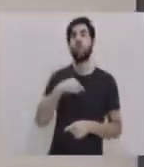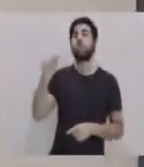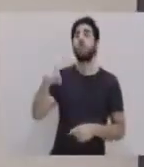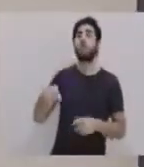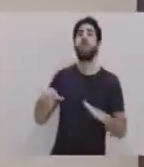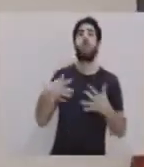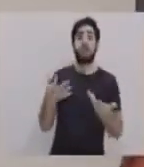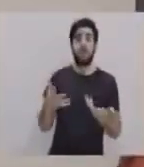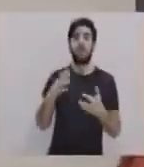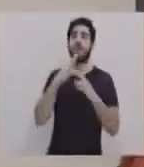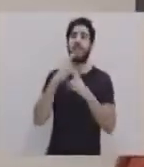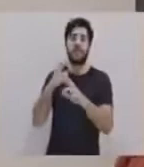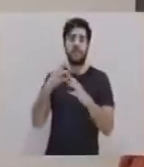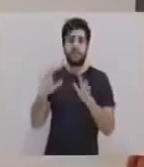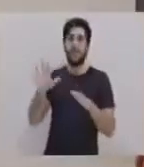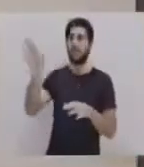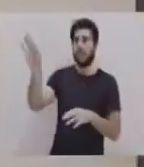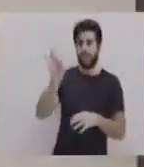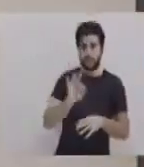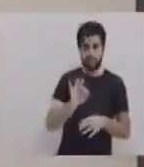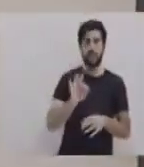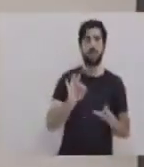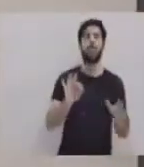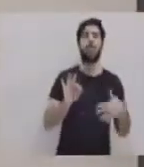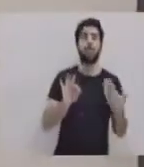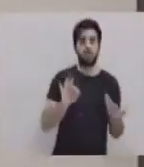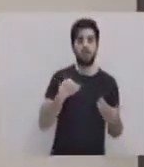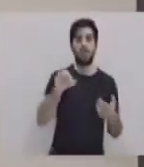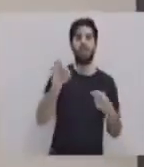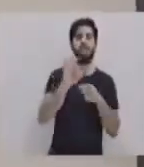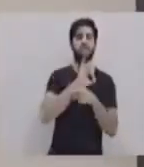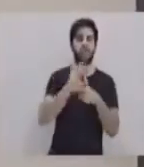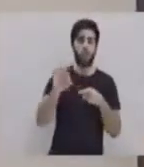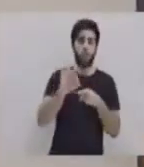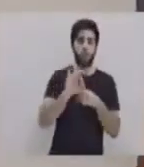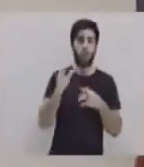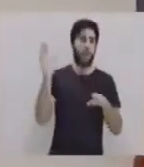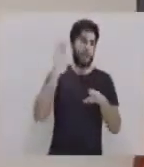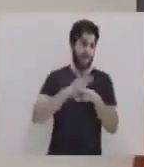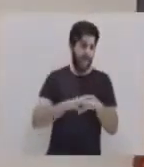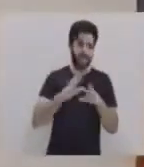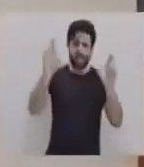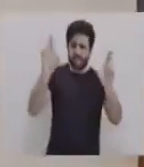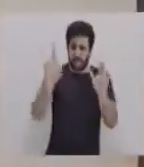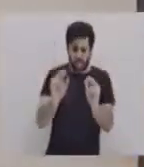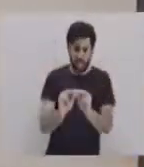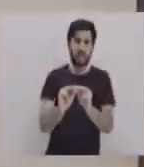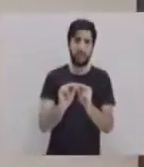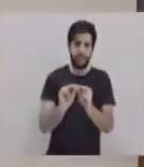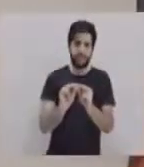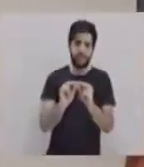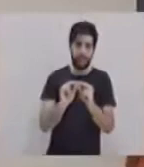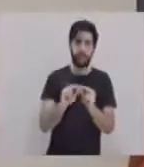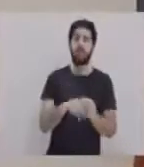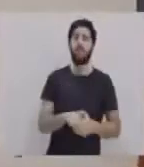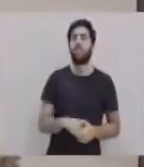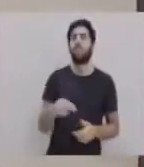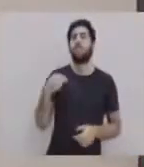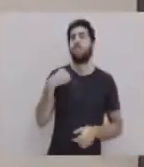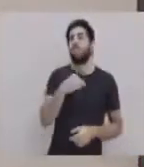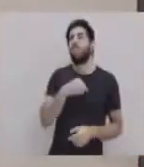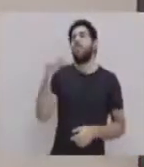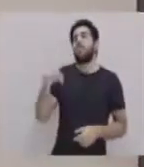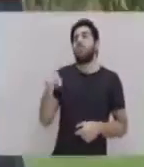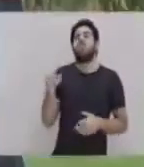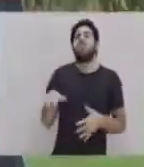más mínima expresión. Sí. Y con ello tuvimos que son menos 8 tercios. ¿Qué vamos a